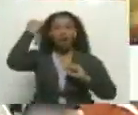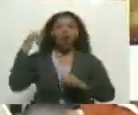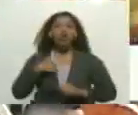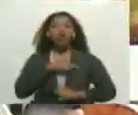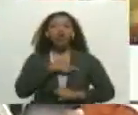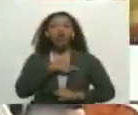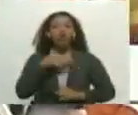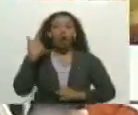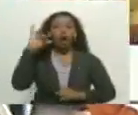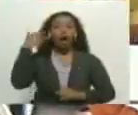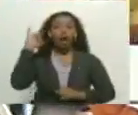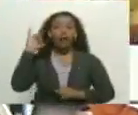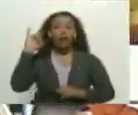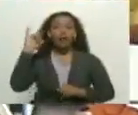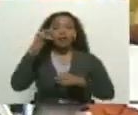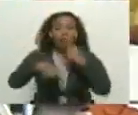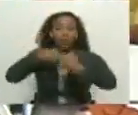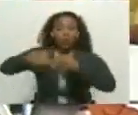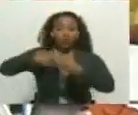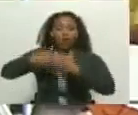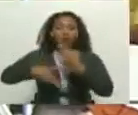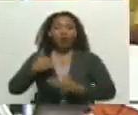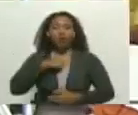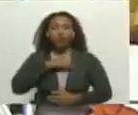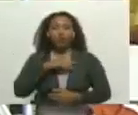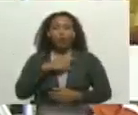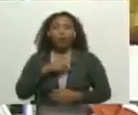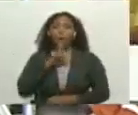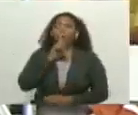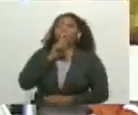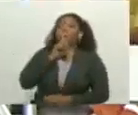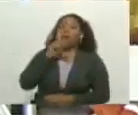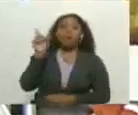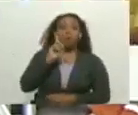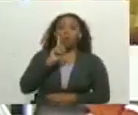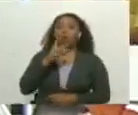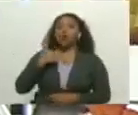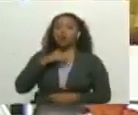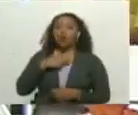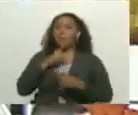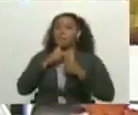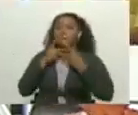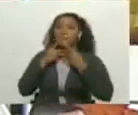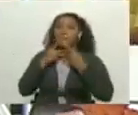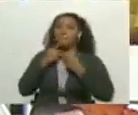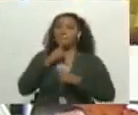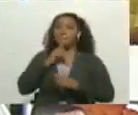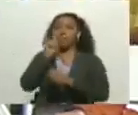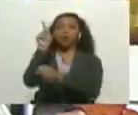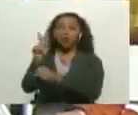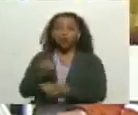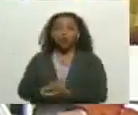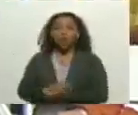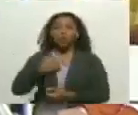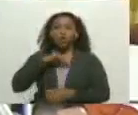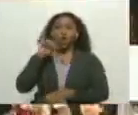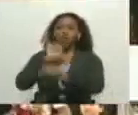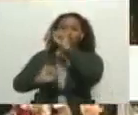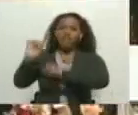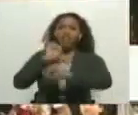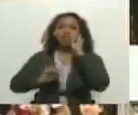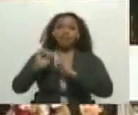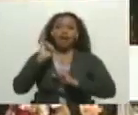somos revolucionarios. No le quedamos callados a nadie. A nadie. Defendemos lo que tenemos que